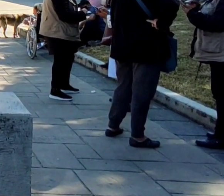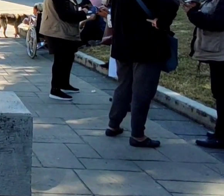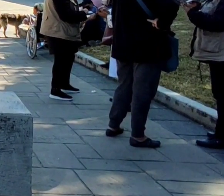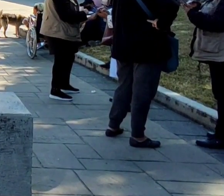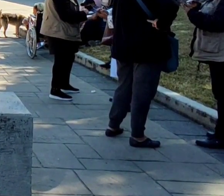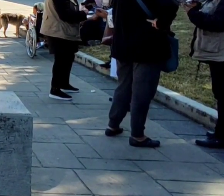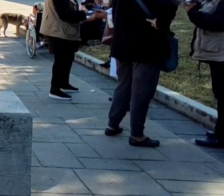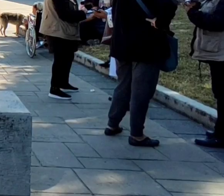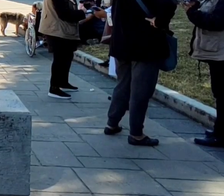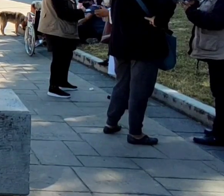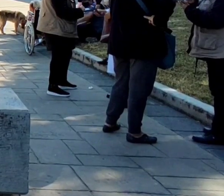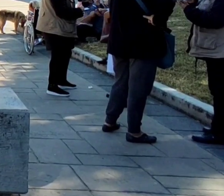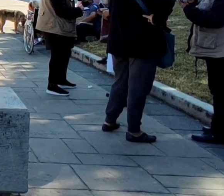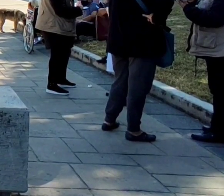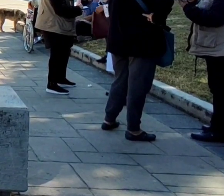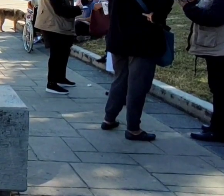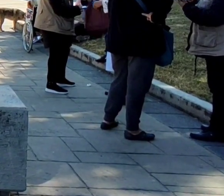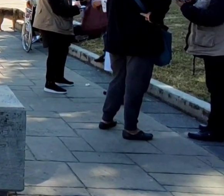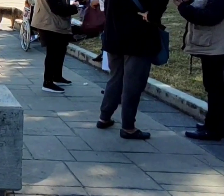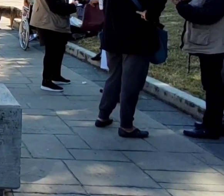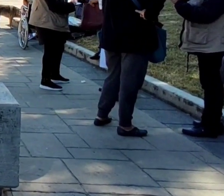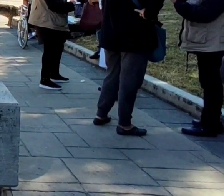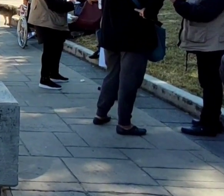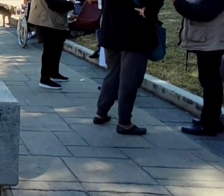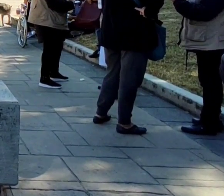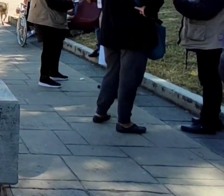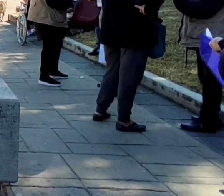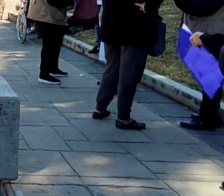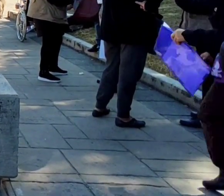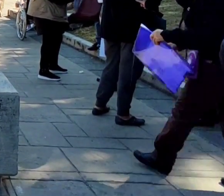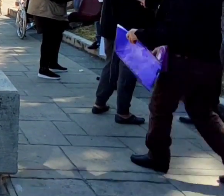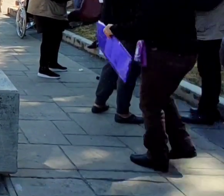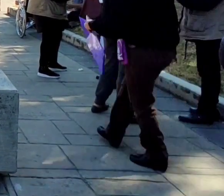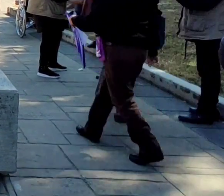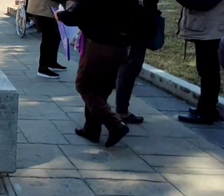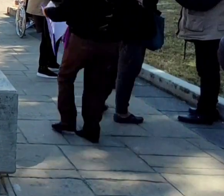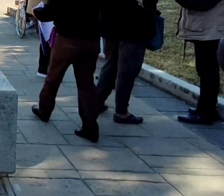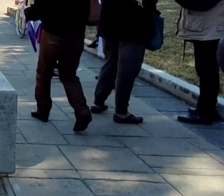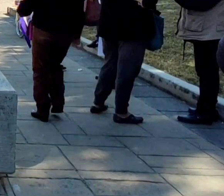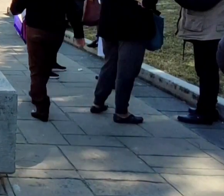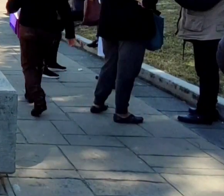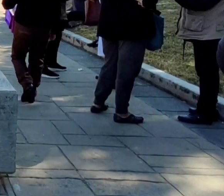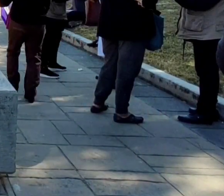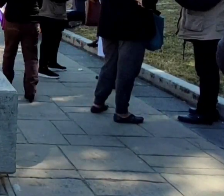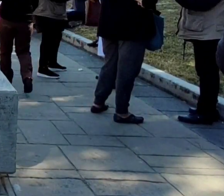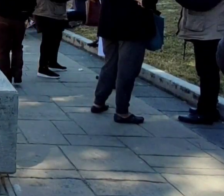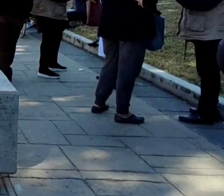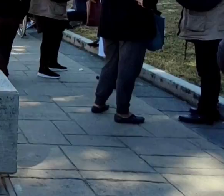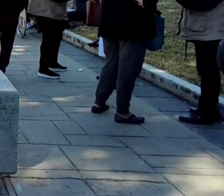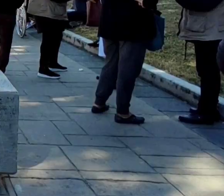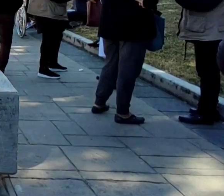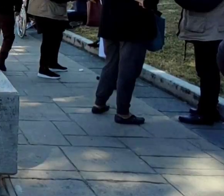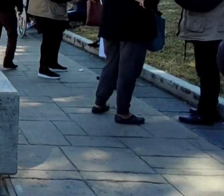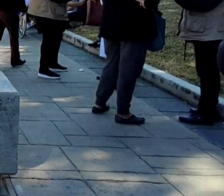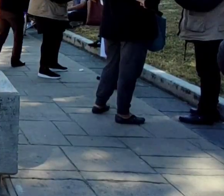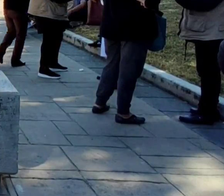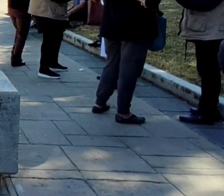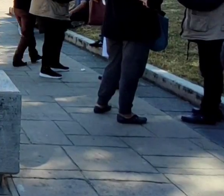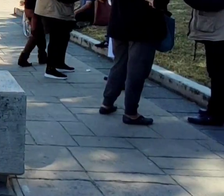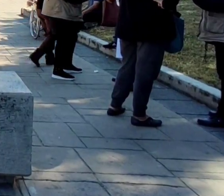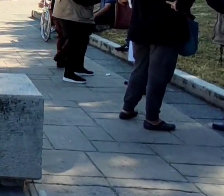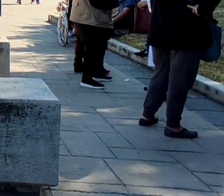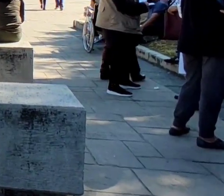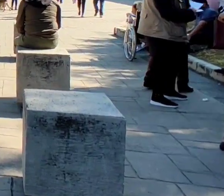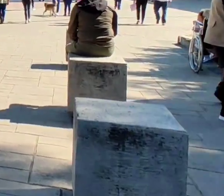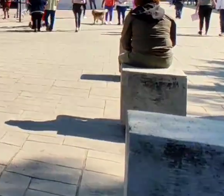despido. Suscríbete, activa la campanita, comparte el video y déjame en la cajita de los comentarios tu duda,